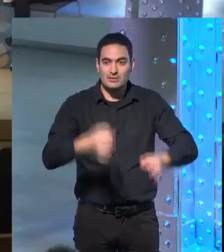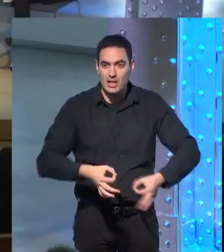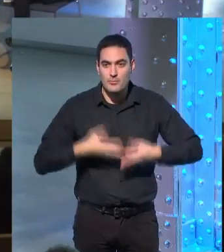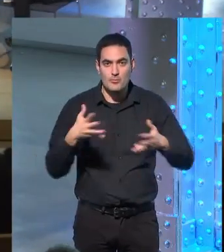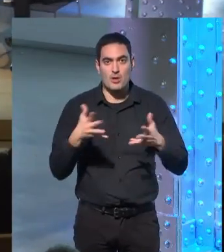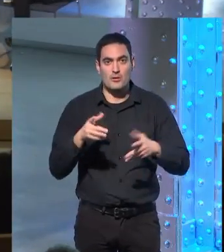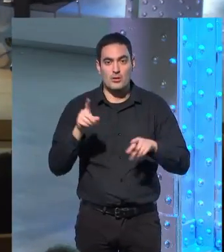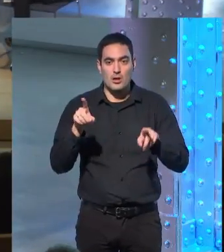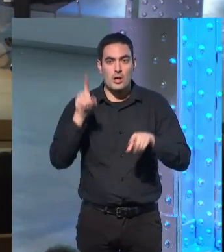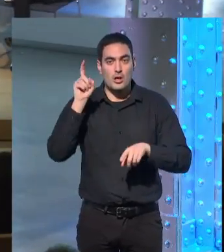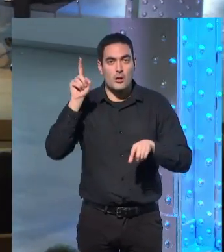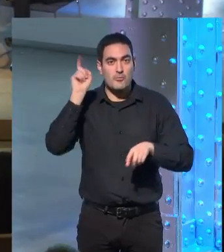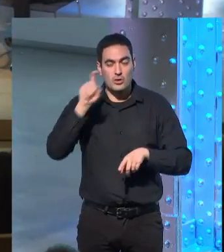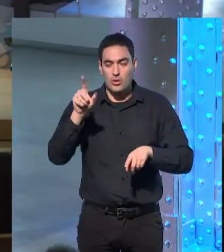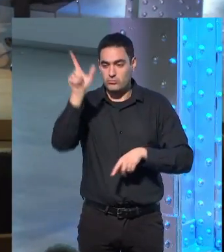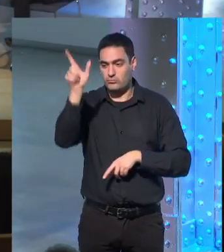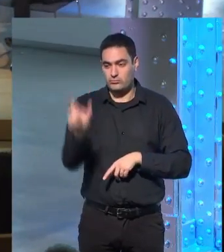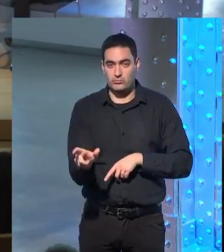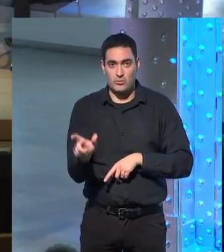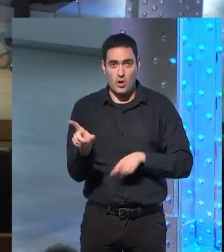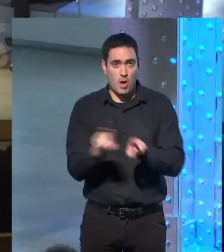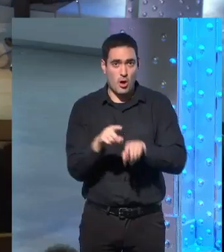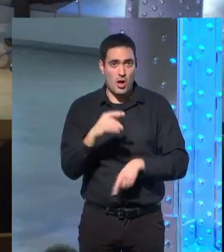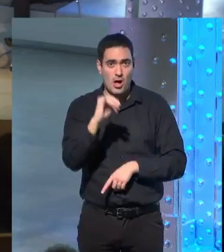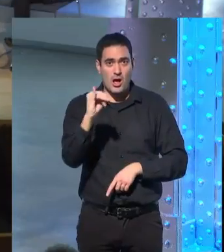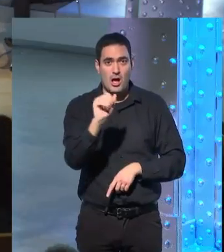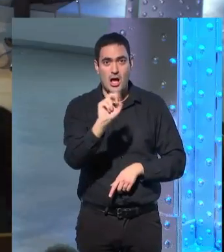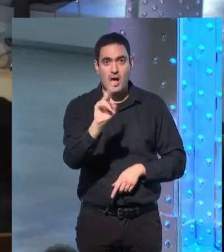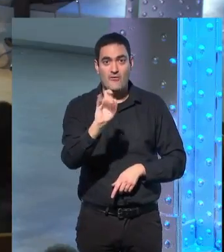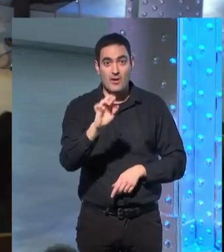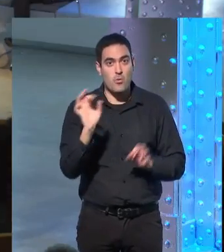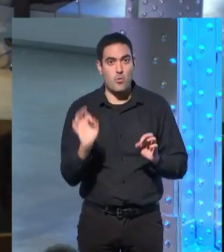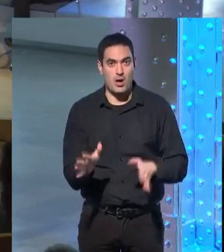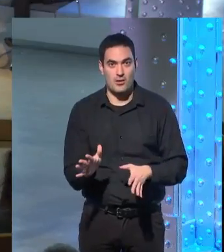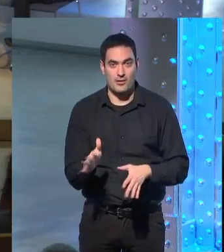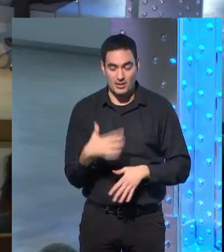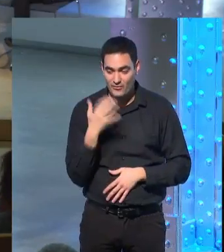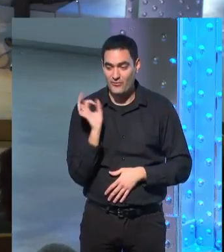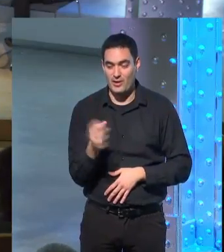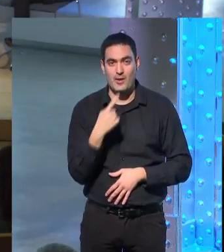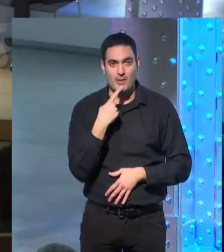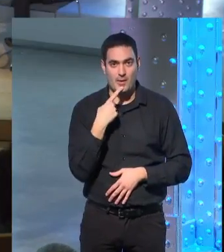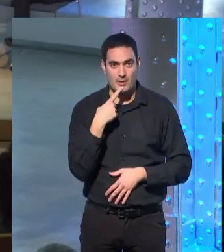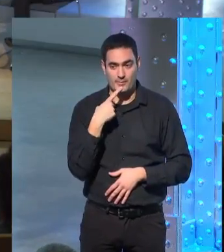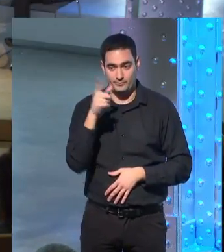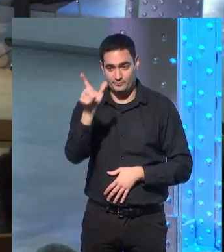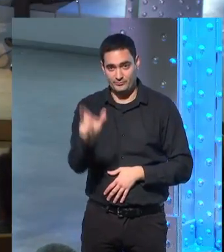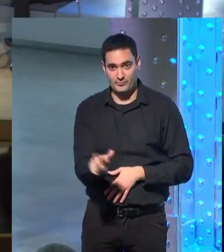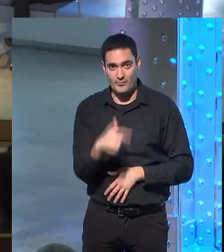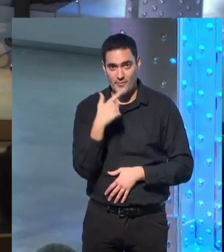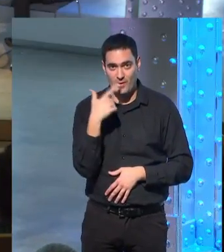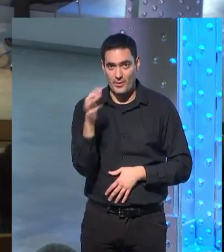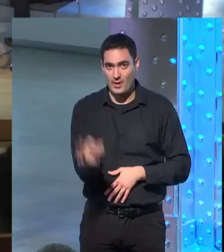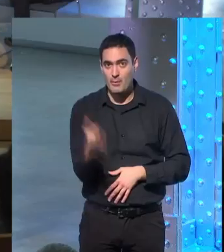profesor como Javier en el aula con mis alumnos, o sea, con mis hijos, ¿no? Entonces, claro, es verdad que decías, Lifa, si tiene que